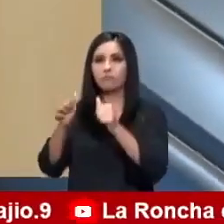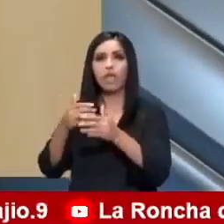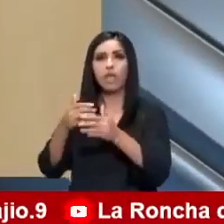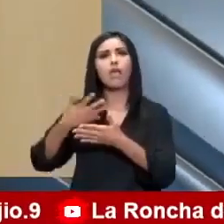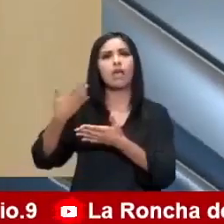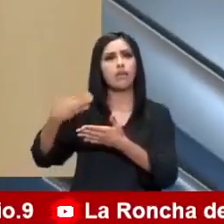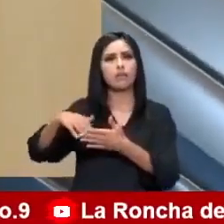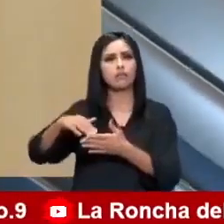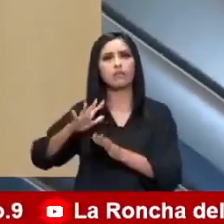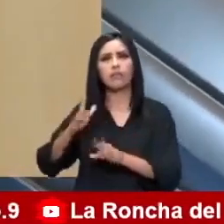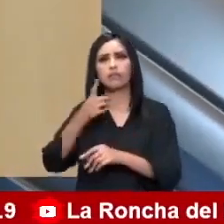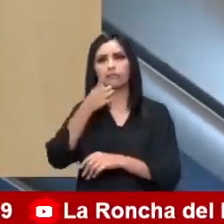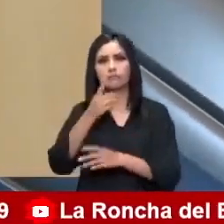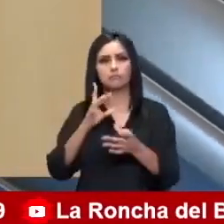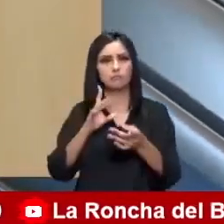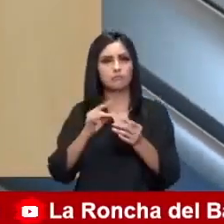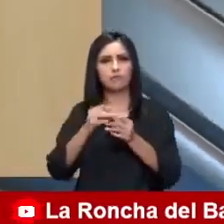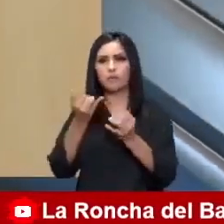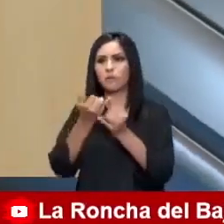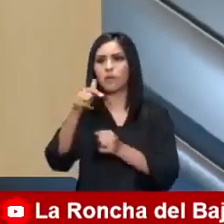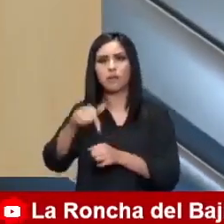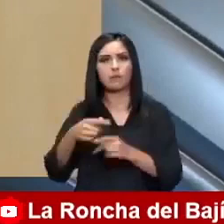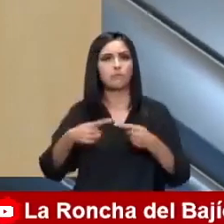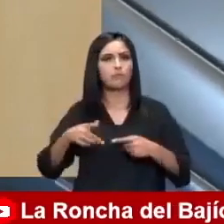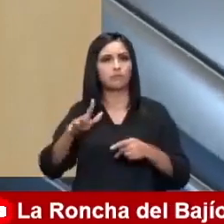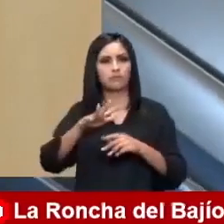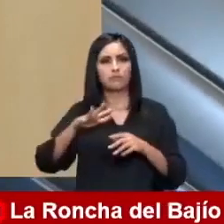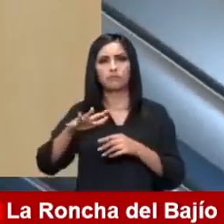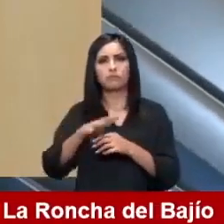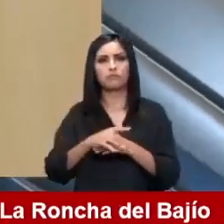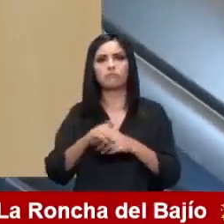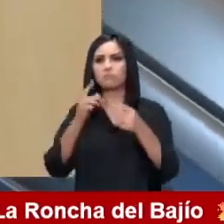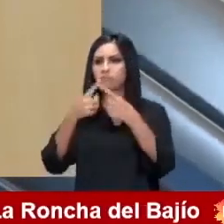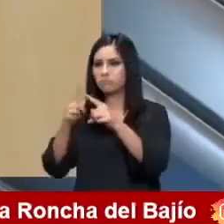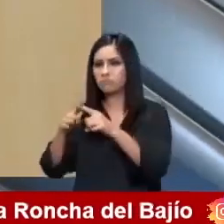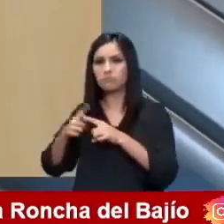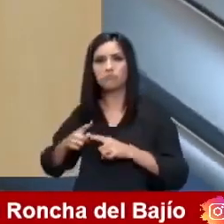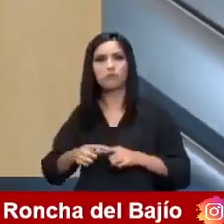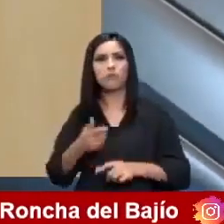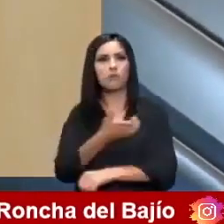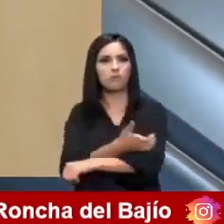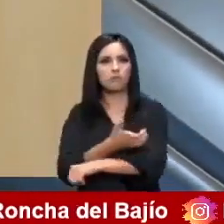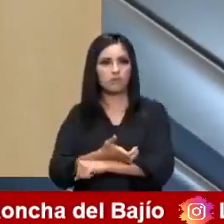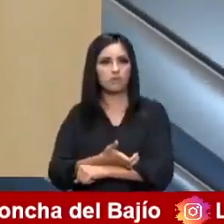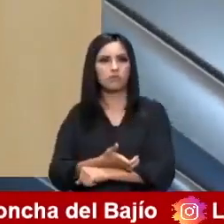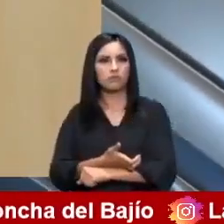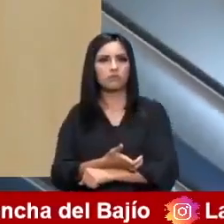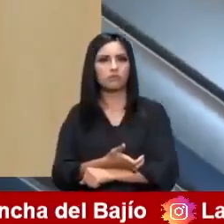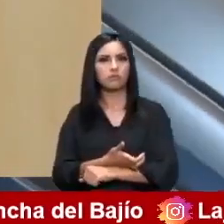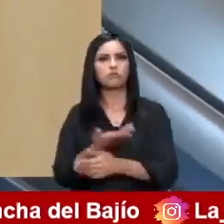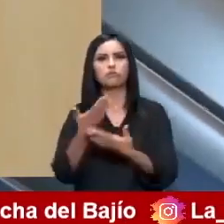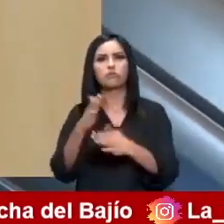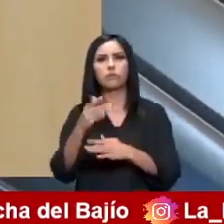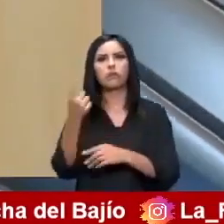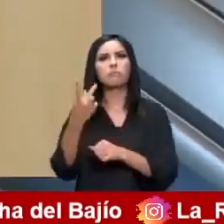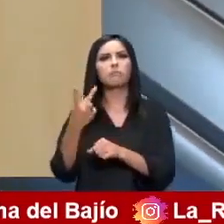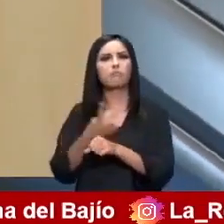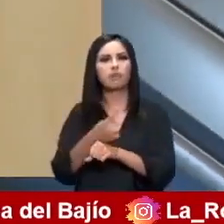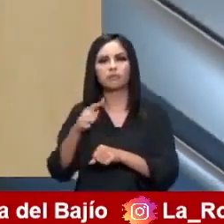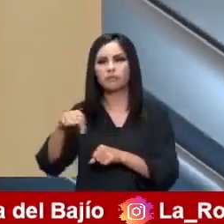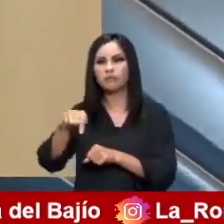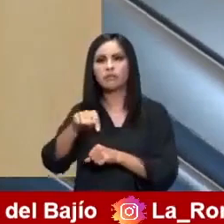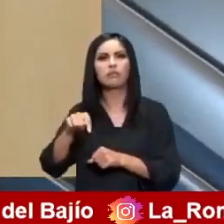pan se trabaja para mejorar las condiciones de vida de la población al hacer uso de la tribuna la legisladora explicó